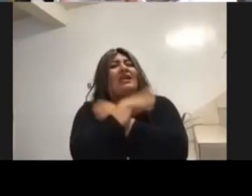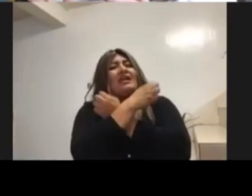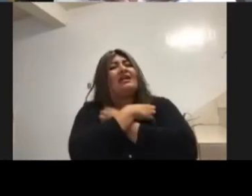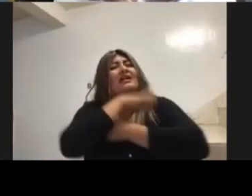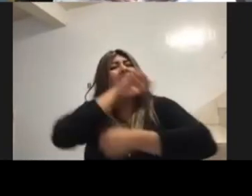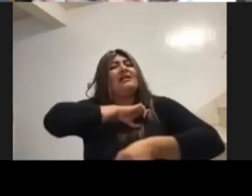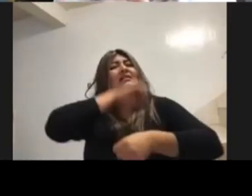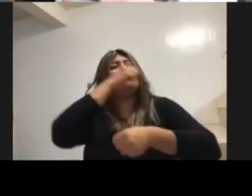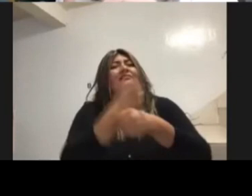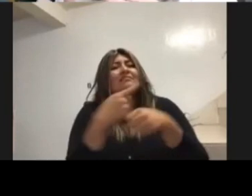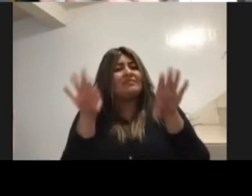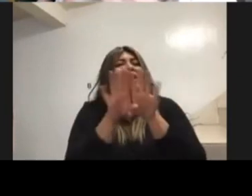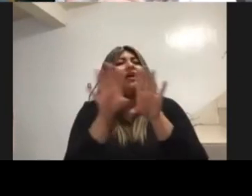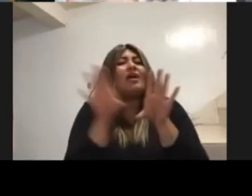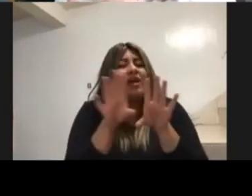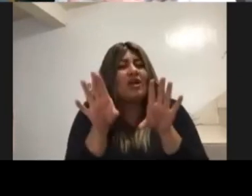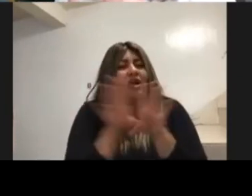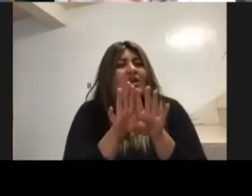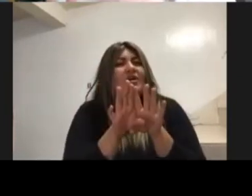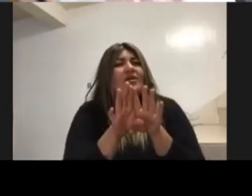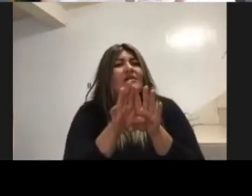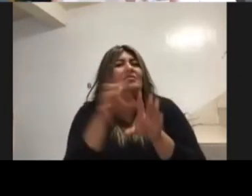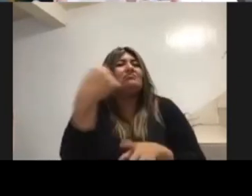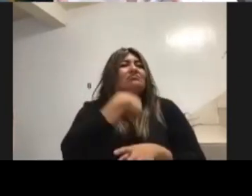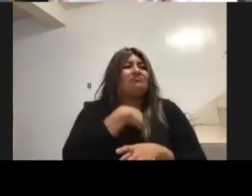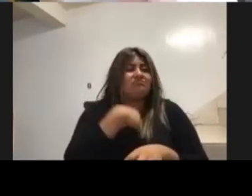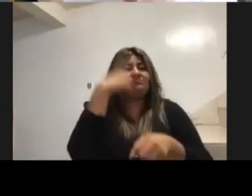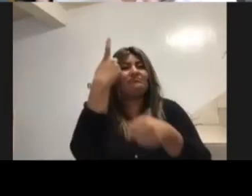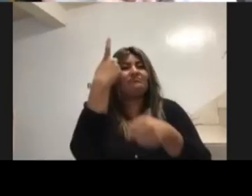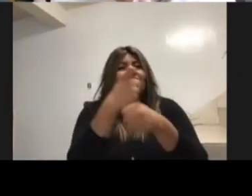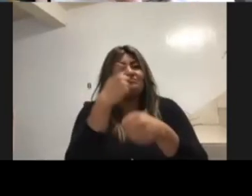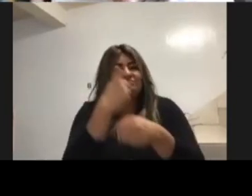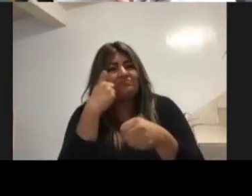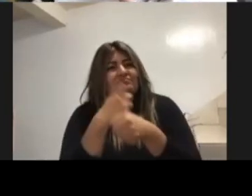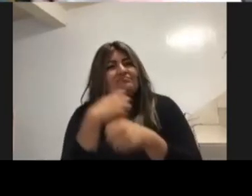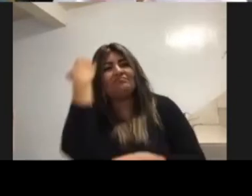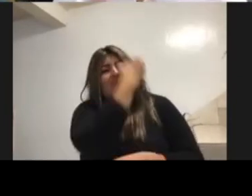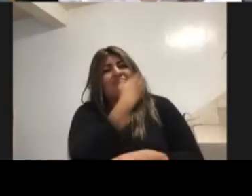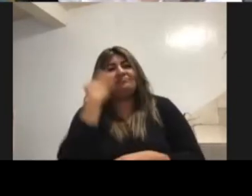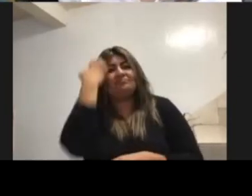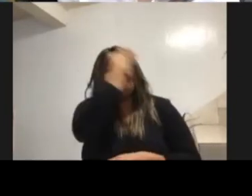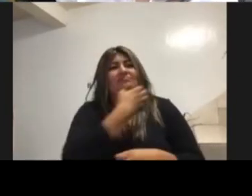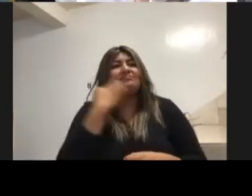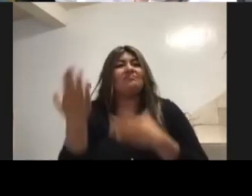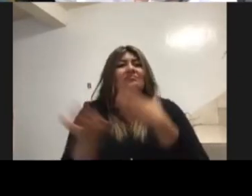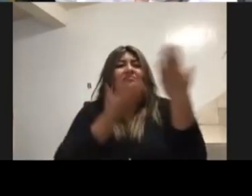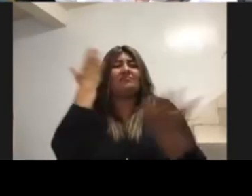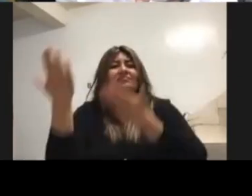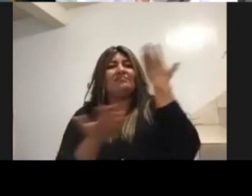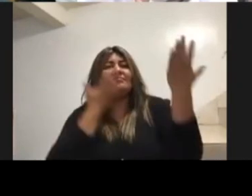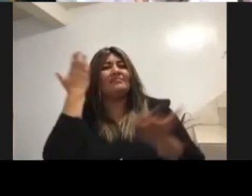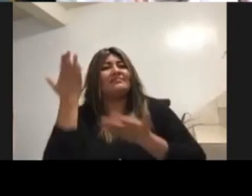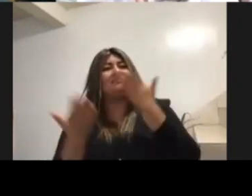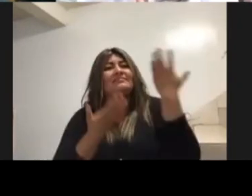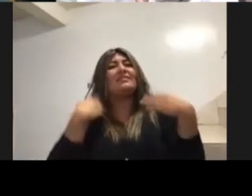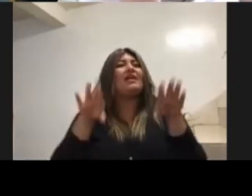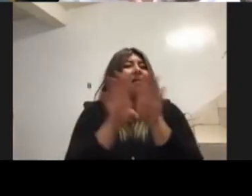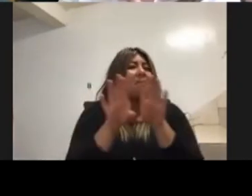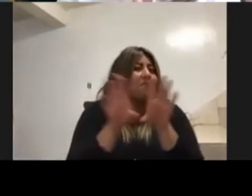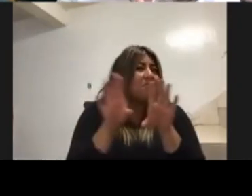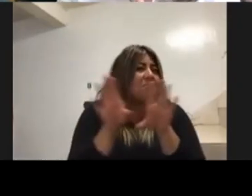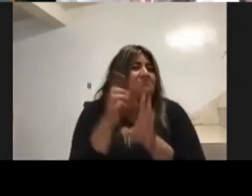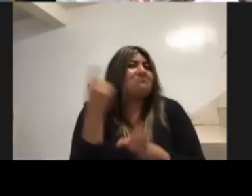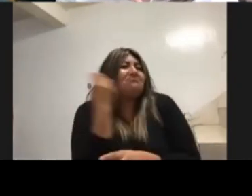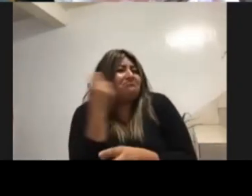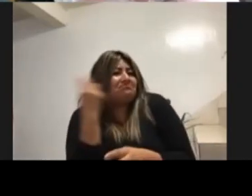cómo discernir cuando un estudiante, digo, lo deseable sería que todos estuvieran en el espacio regular, pero